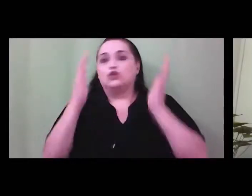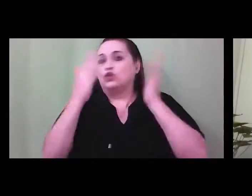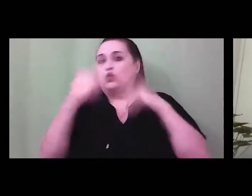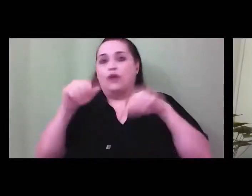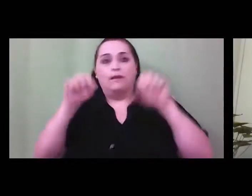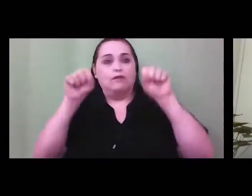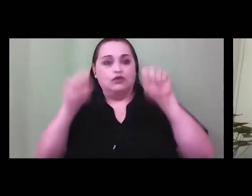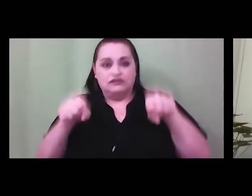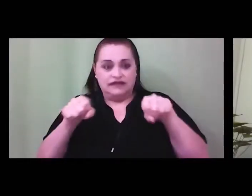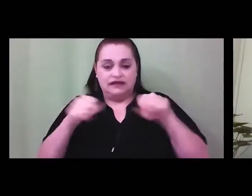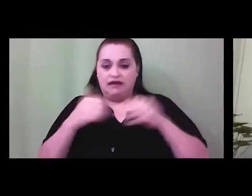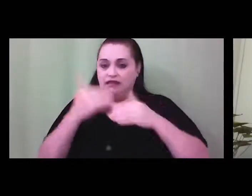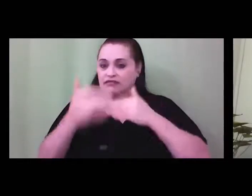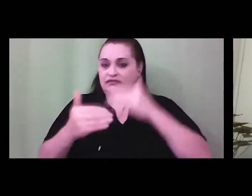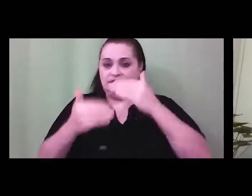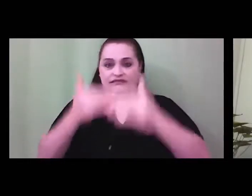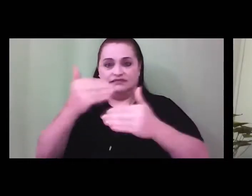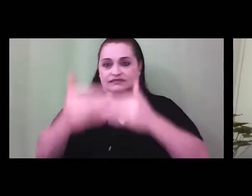ir más adelante.